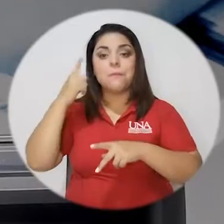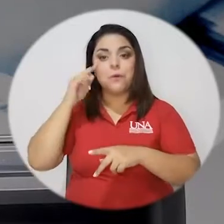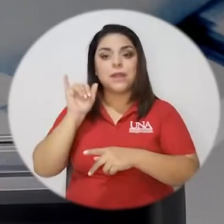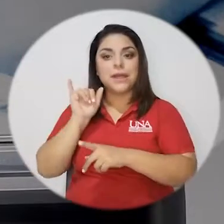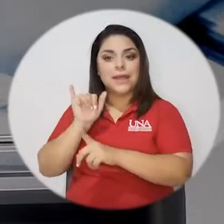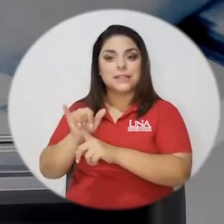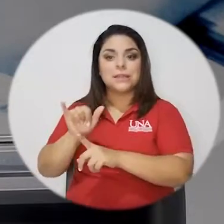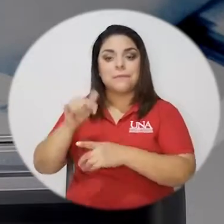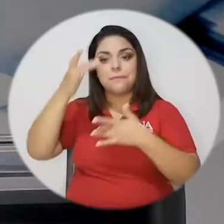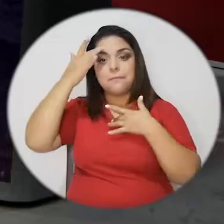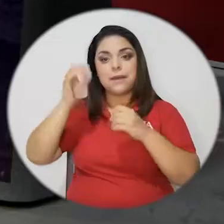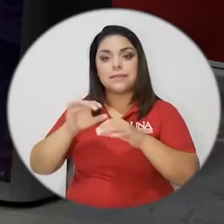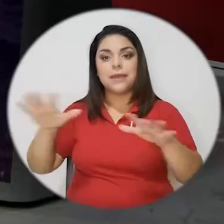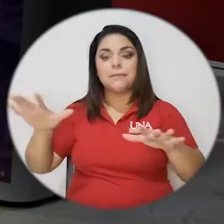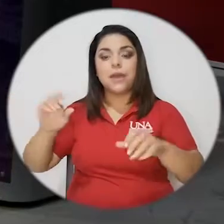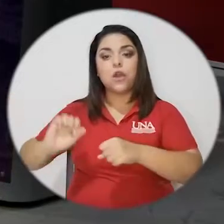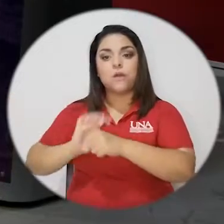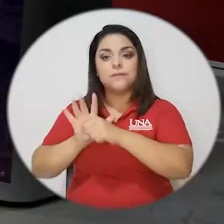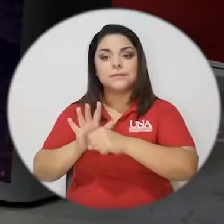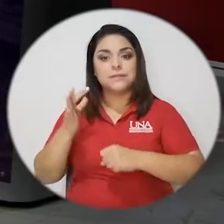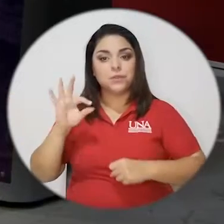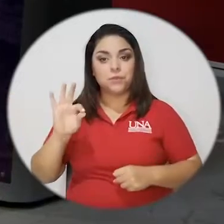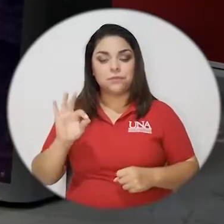la COVID-19. Sí.